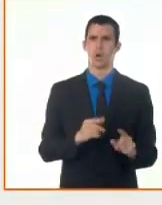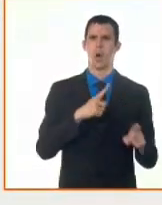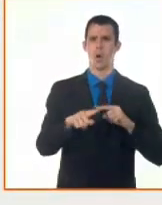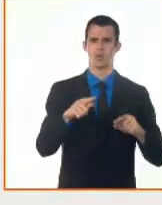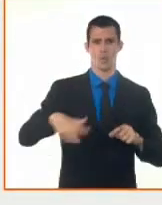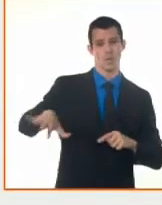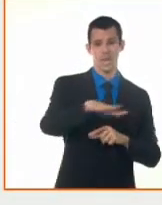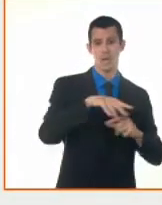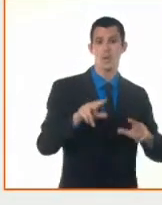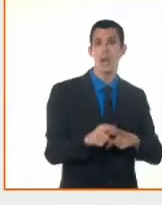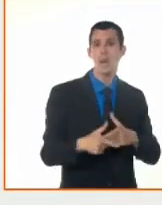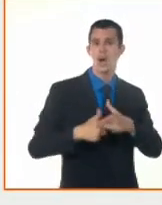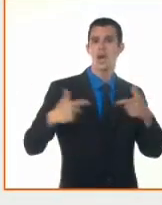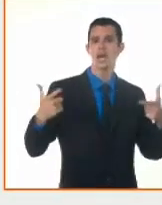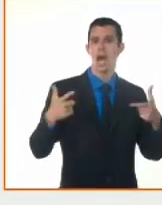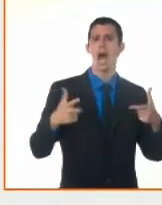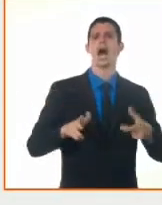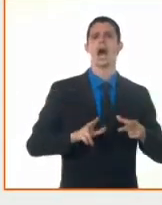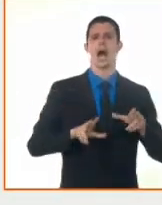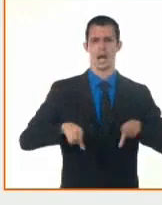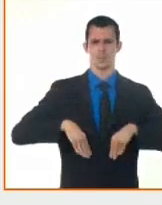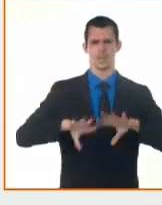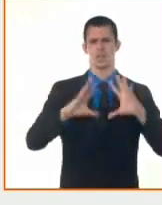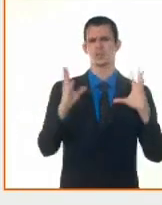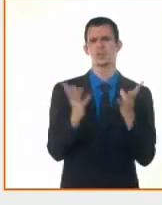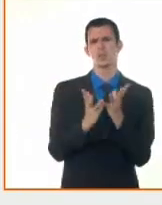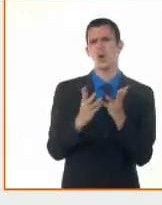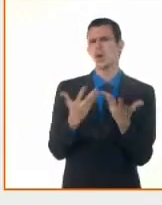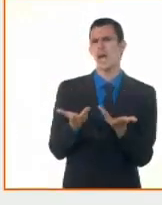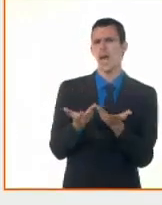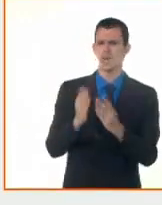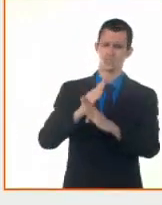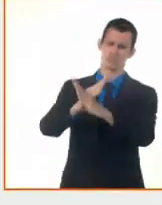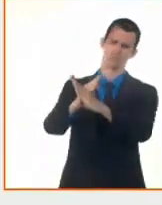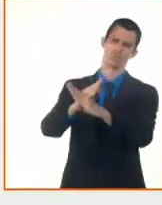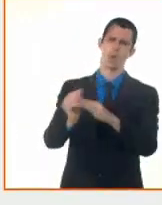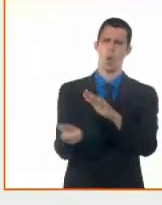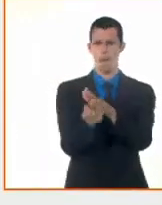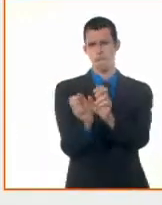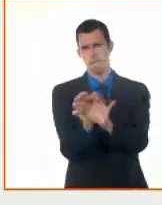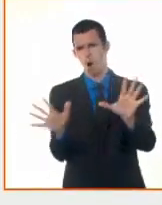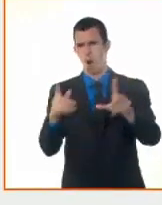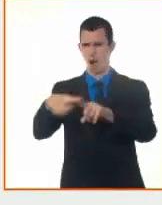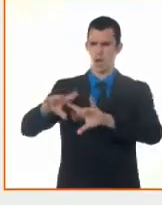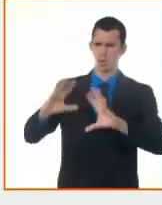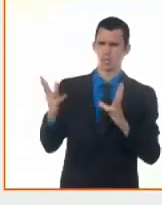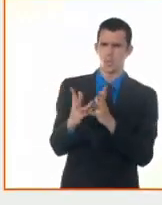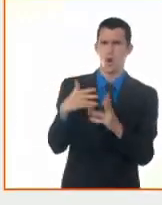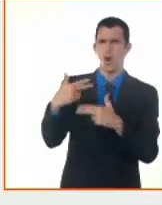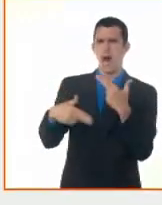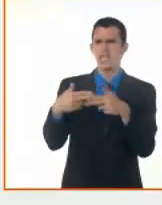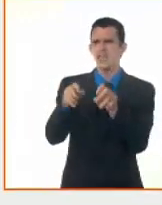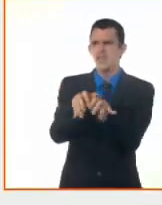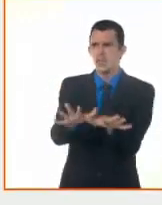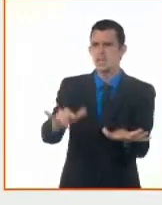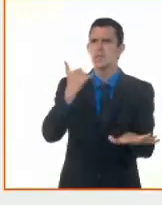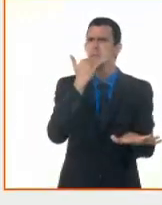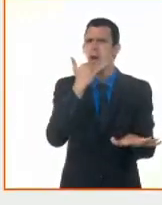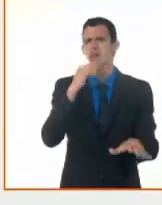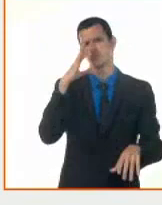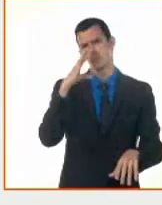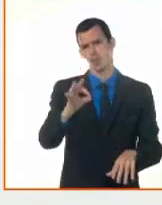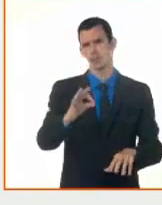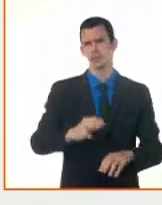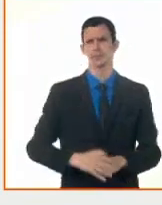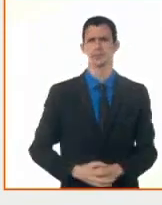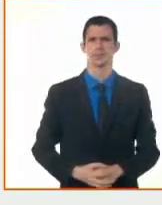actos de terrorismo donde se incluyen los que han sido aplicados en su momento en en contra